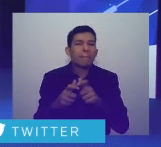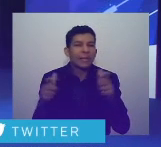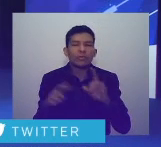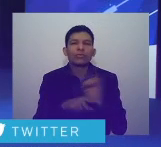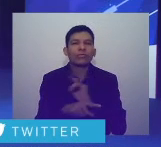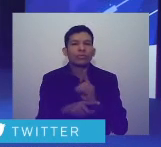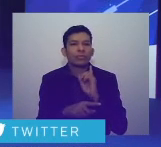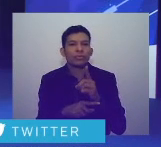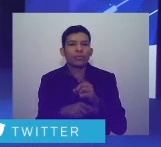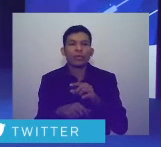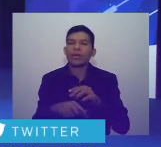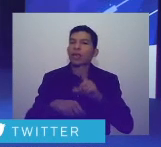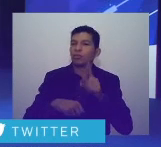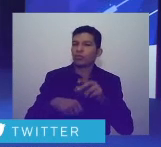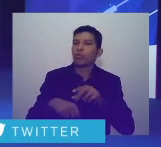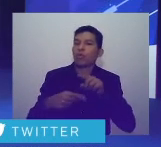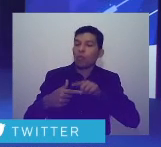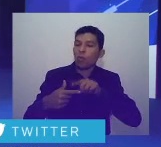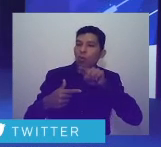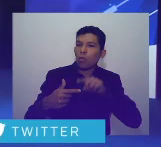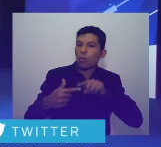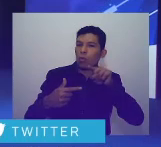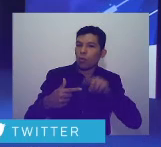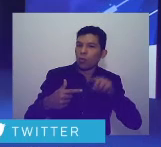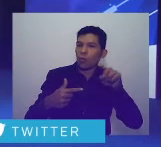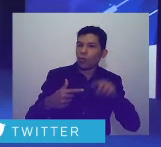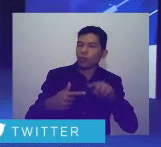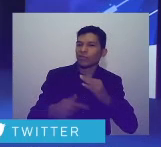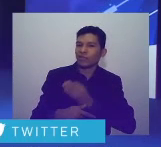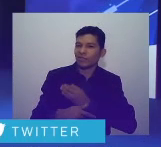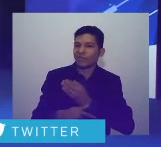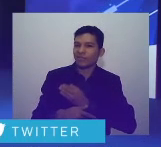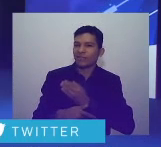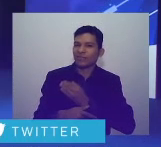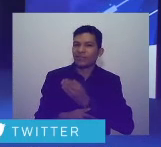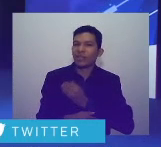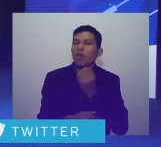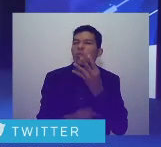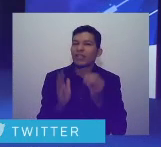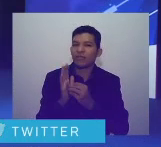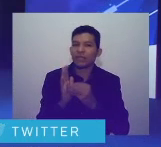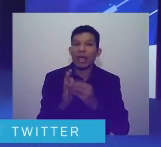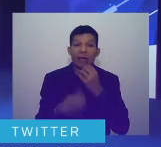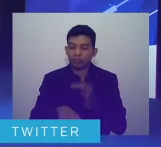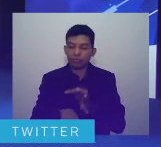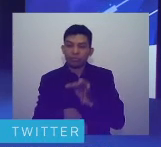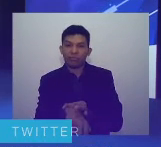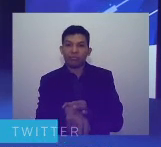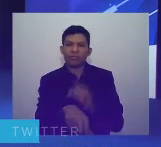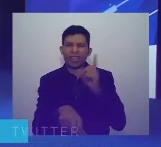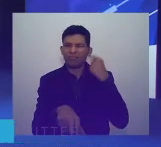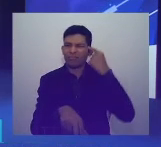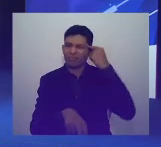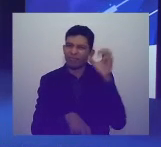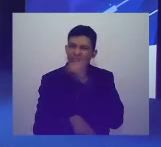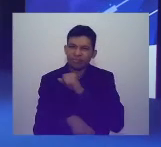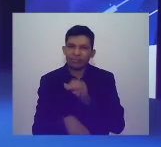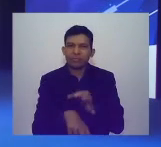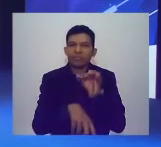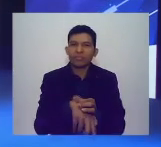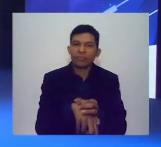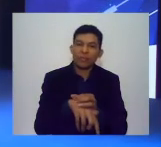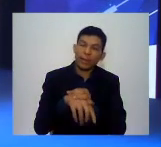necesario que la persona tenga su dosis de insulina. Y pues eso evita que la persona tenga que estarse acordando de ponerse las inyecciones de insulina cada cierto